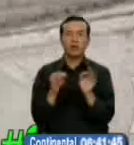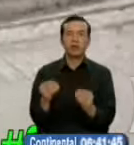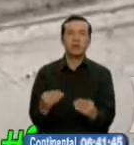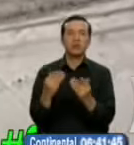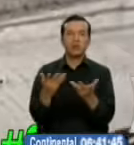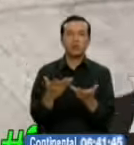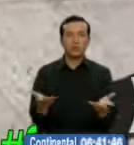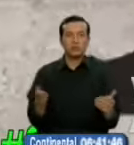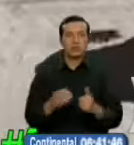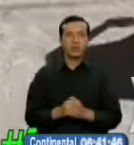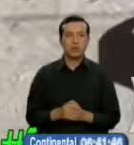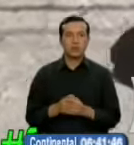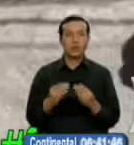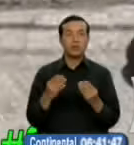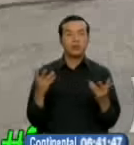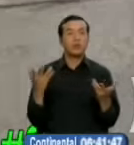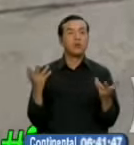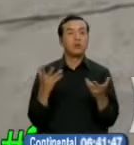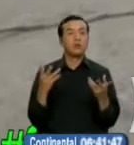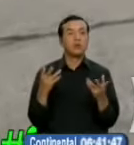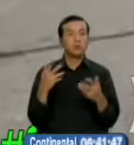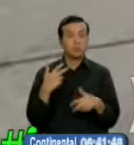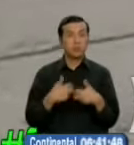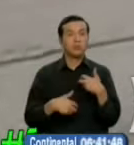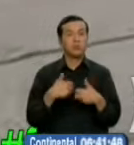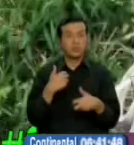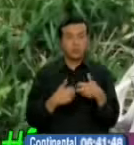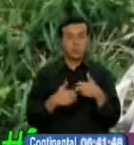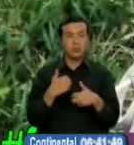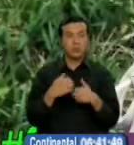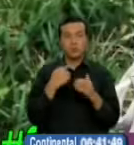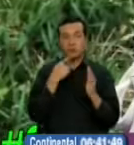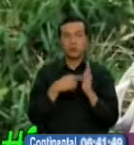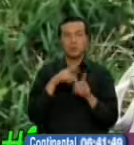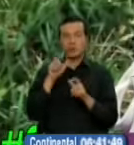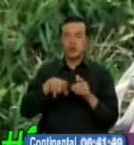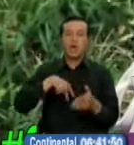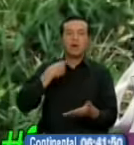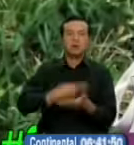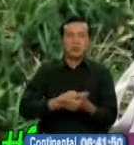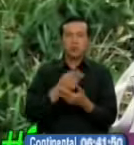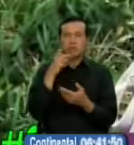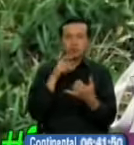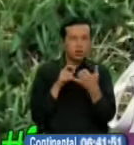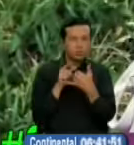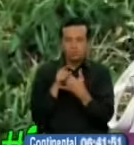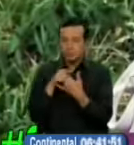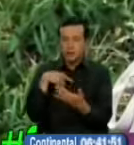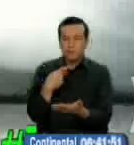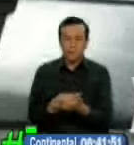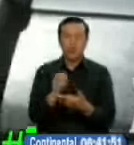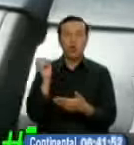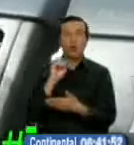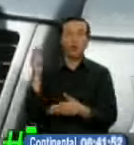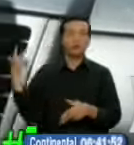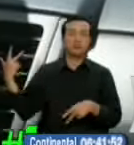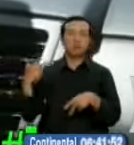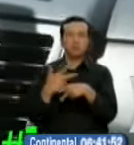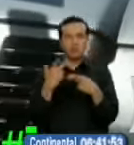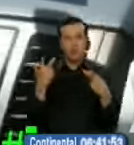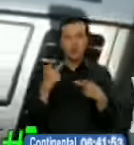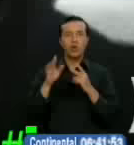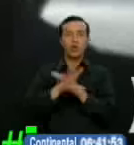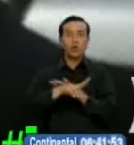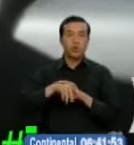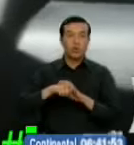cosas. La fiebre de este juego ha generado también accidentes, como caídas surgidas en busca de un Pokémon, accidentes de tránsito, robos